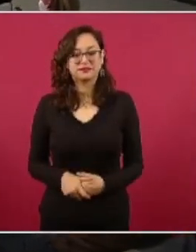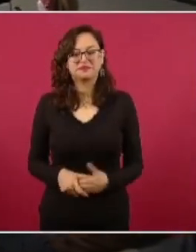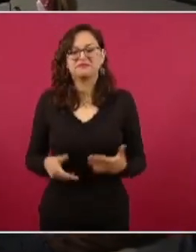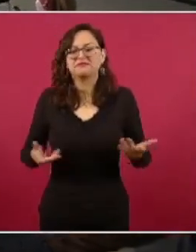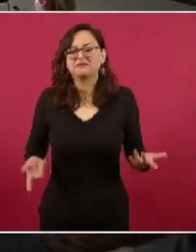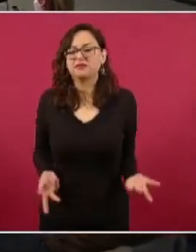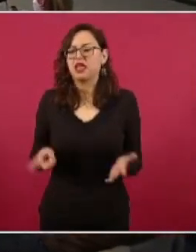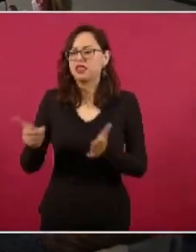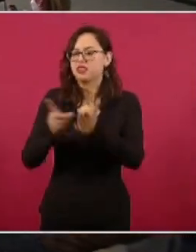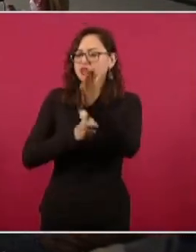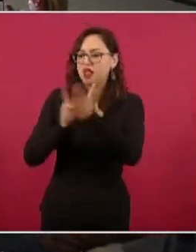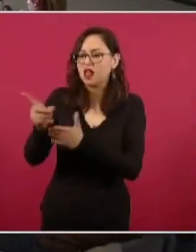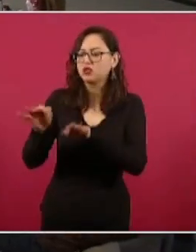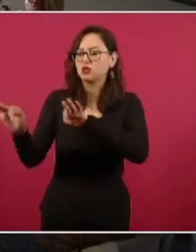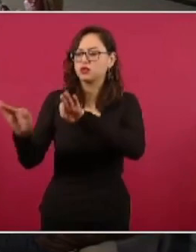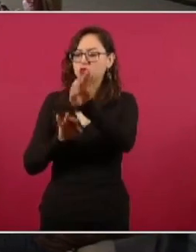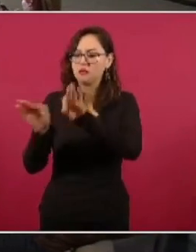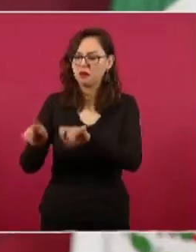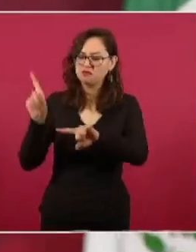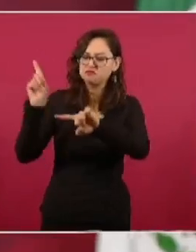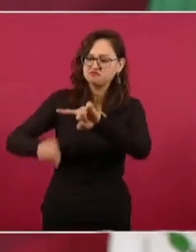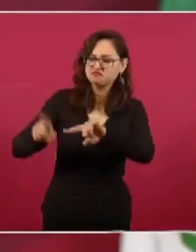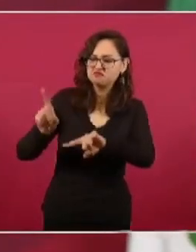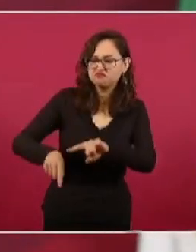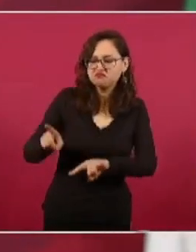quitaron prestaciones en general,